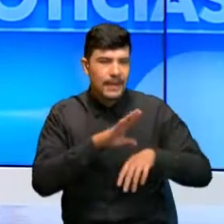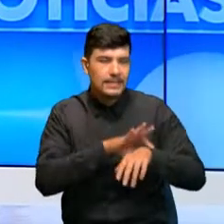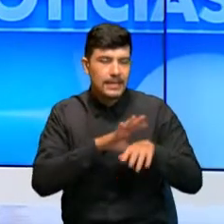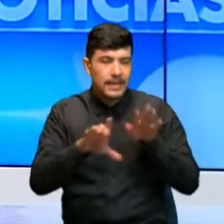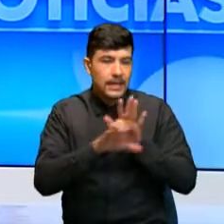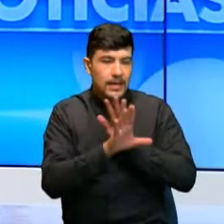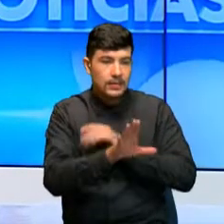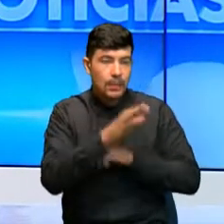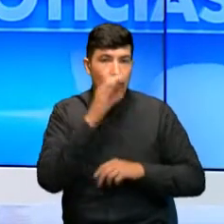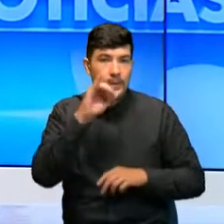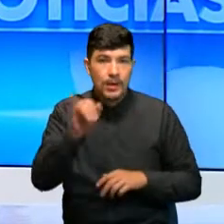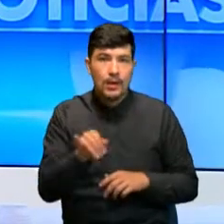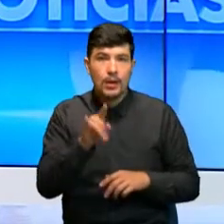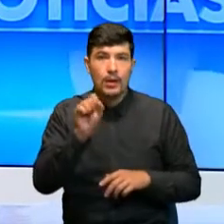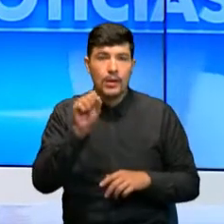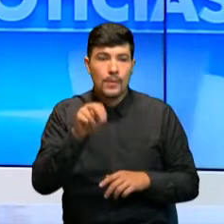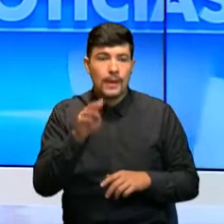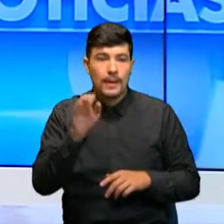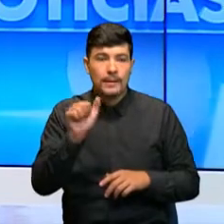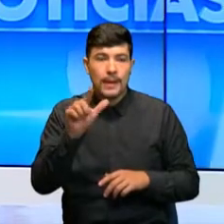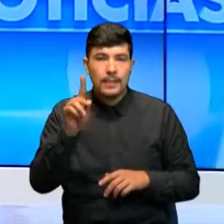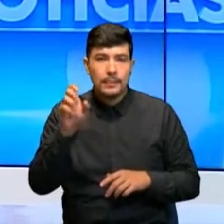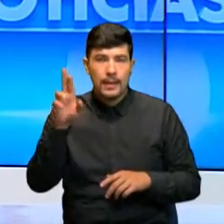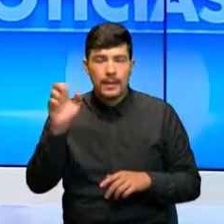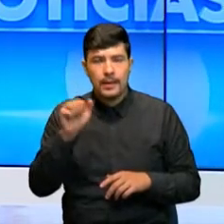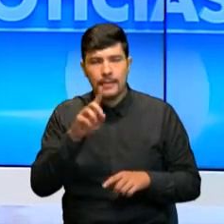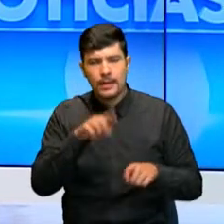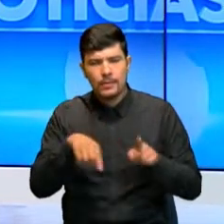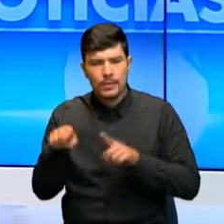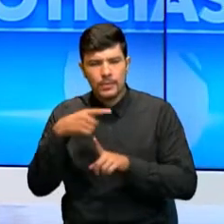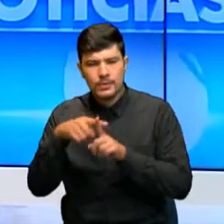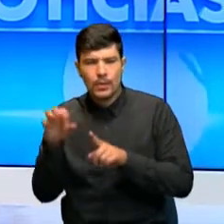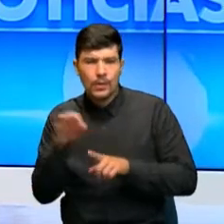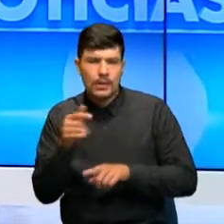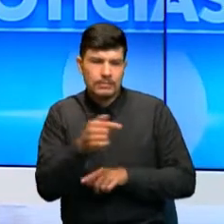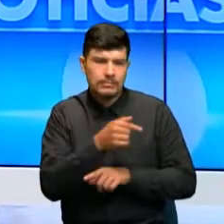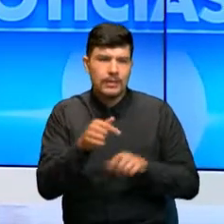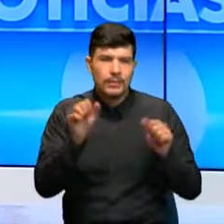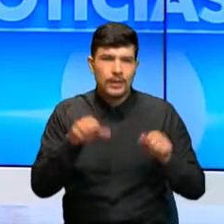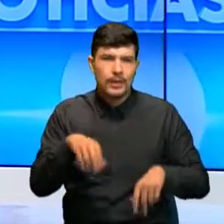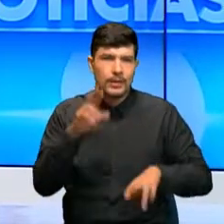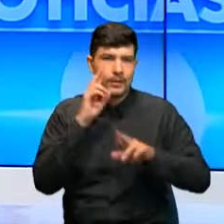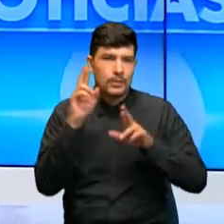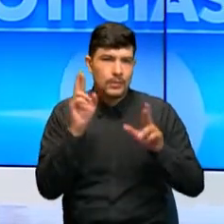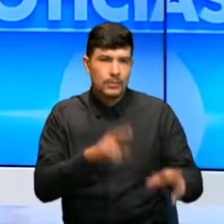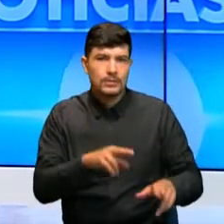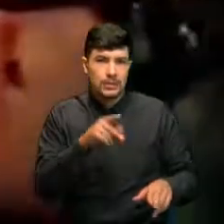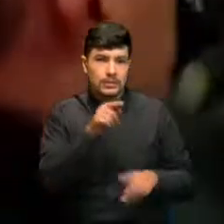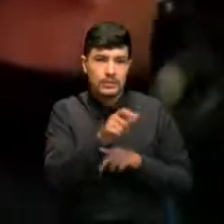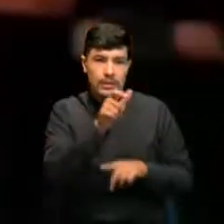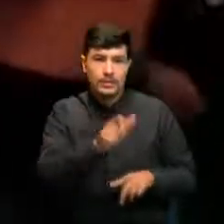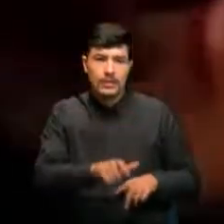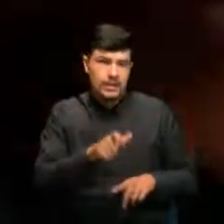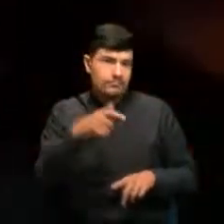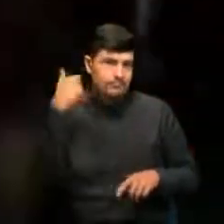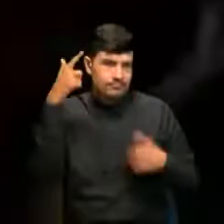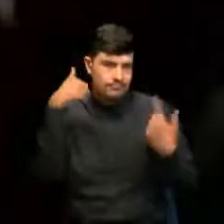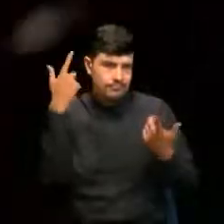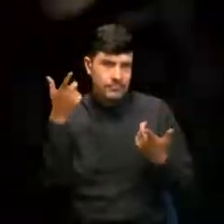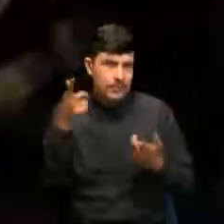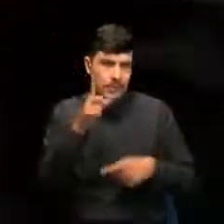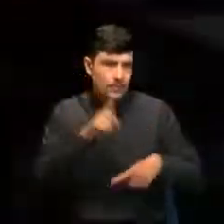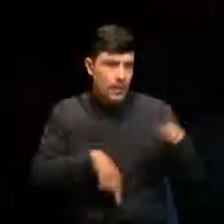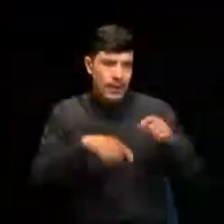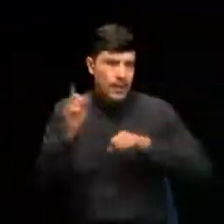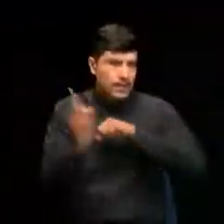a Juan Valderrama tendrían factores a favor y en contra para ser declarado inimputable. Aun cuando